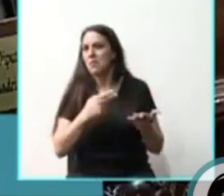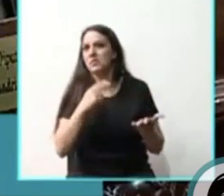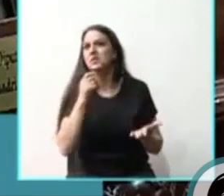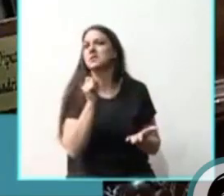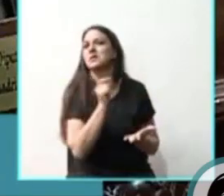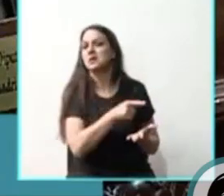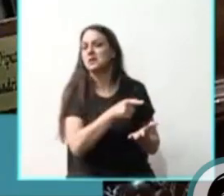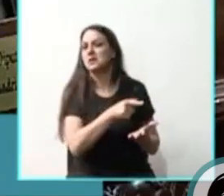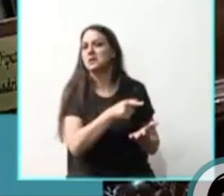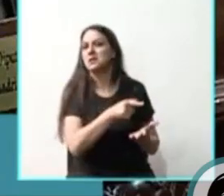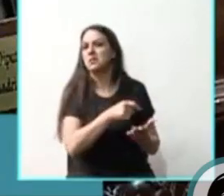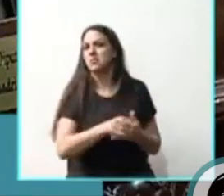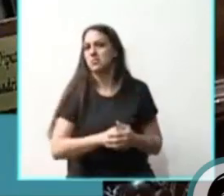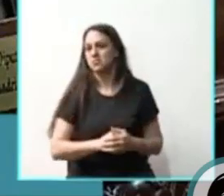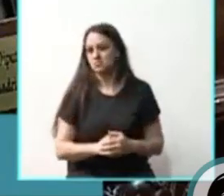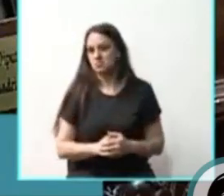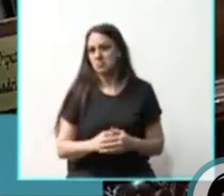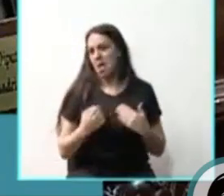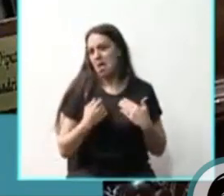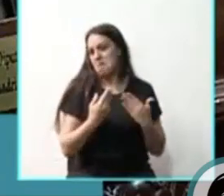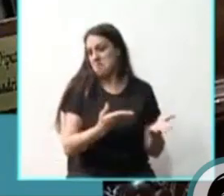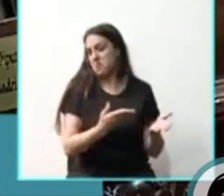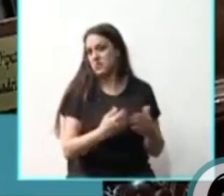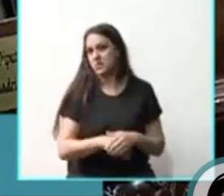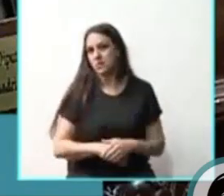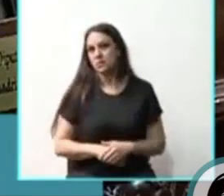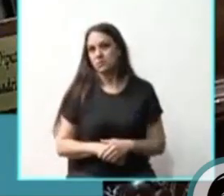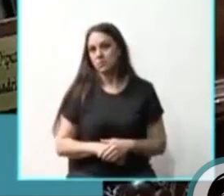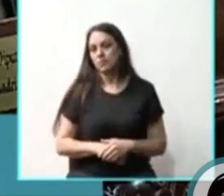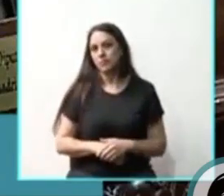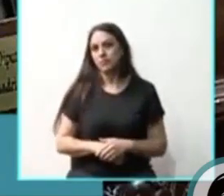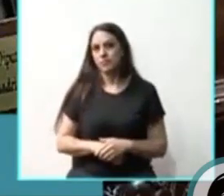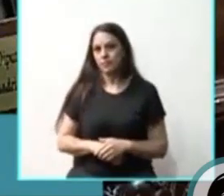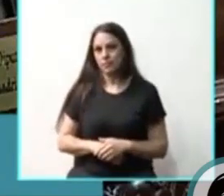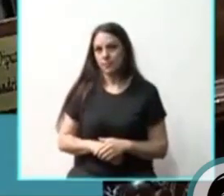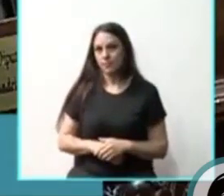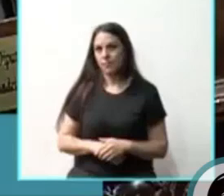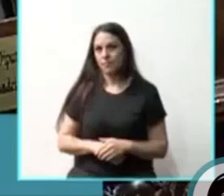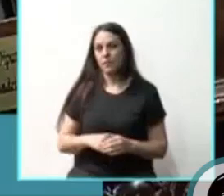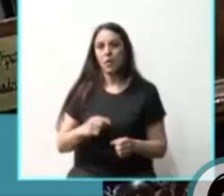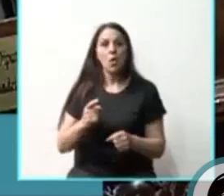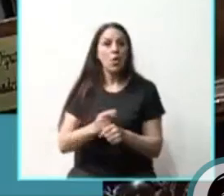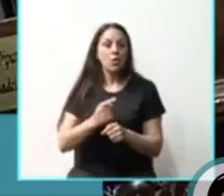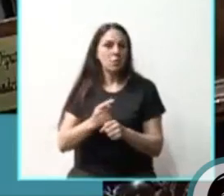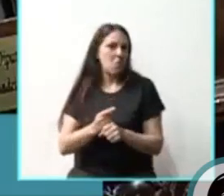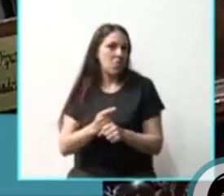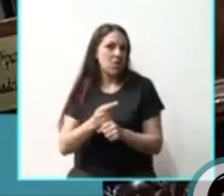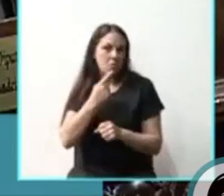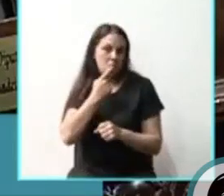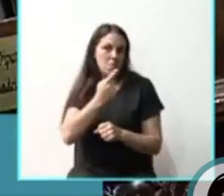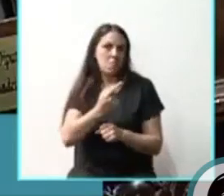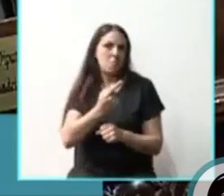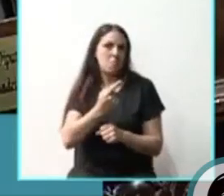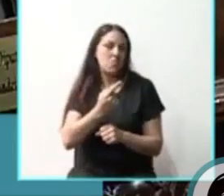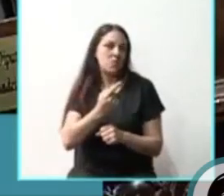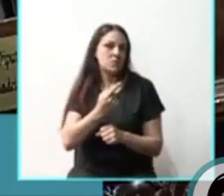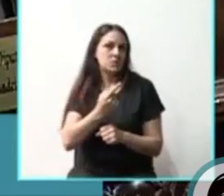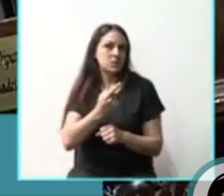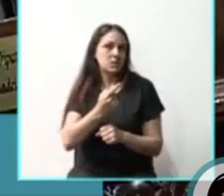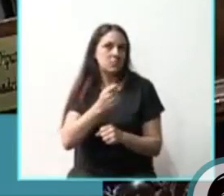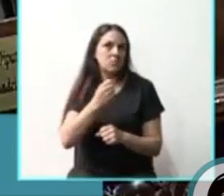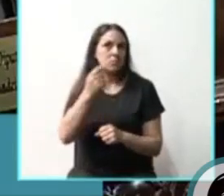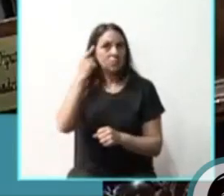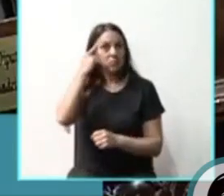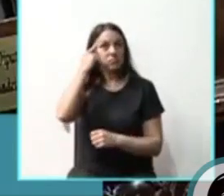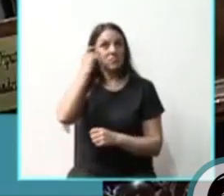escudos se lo voy a leer textual lo que dice no podemos dejar de preguntarnos si